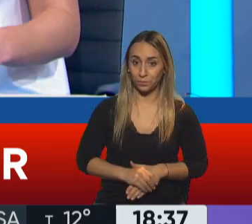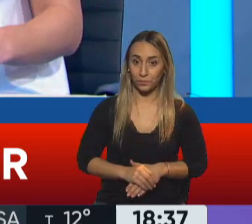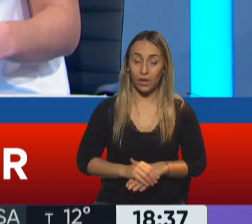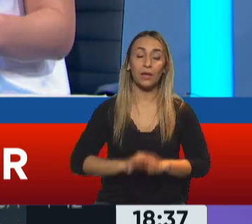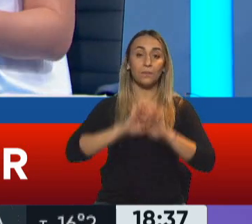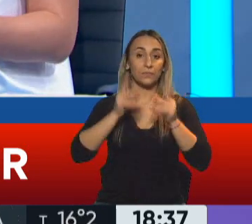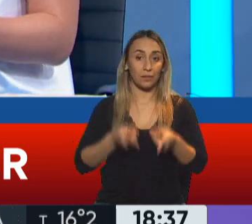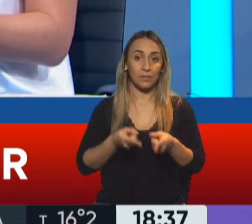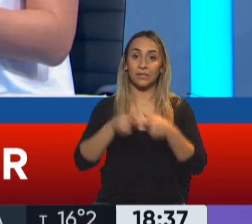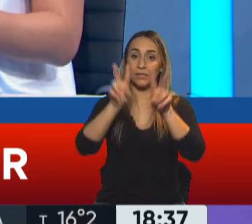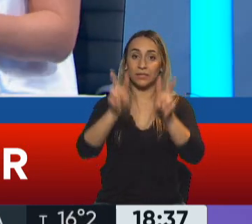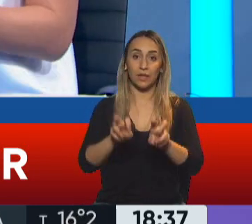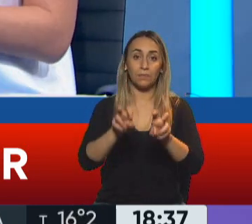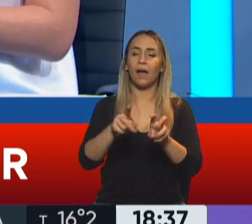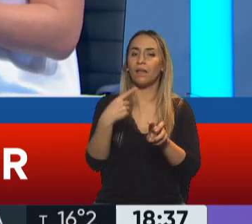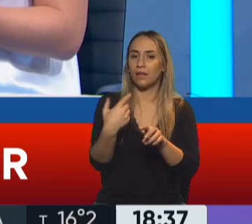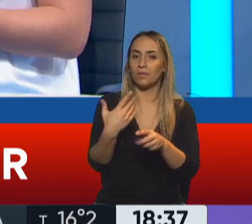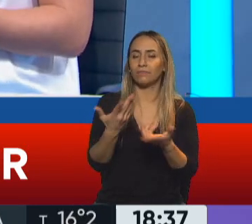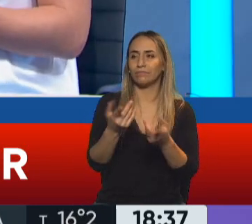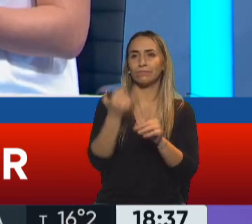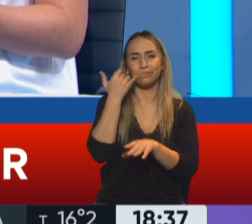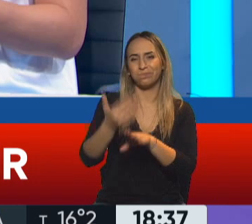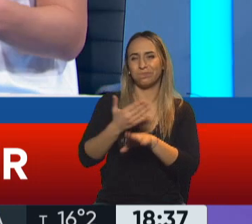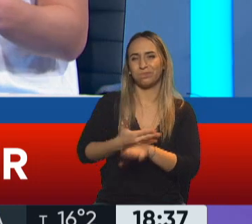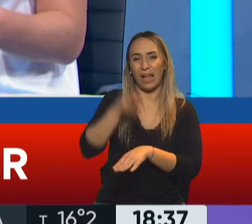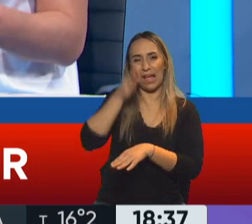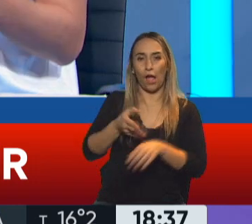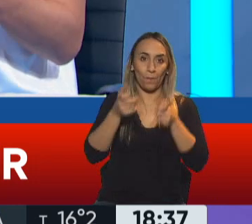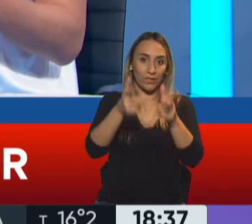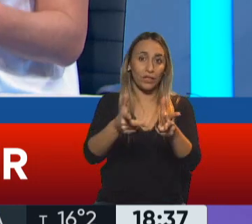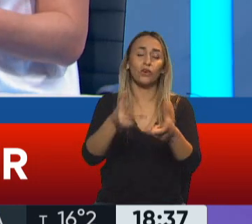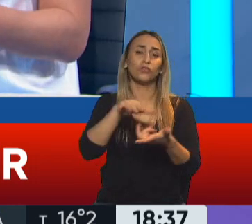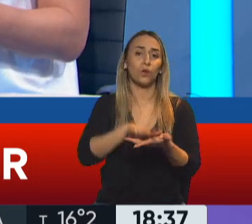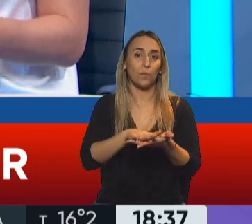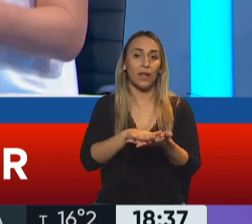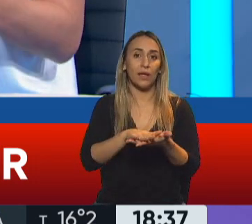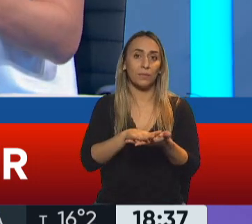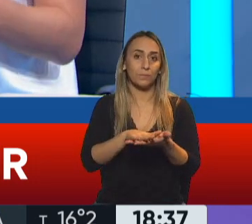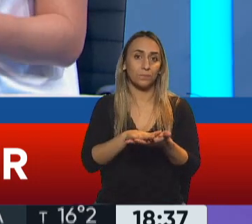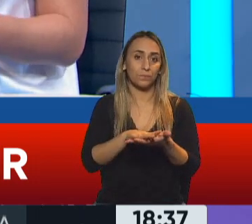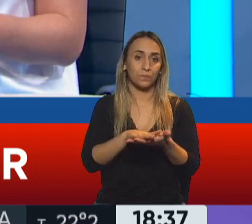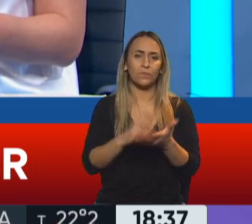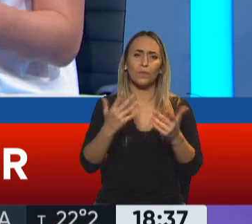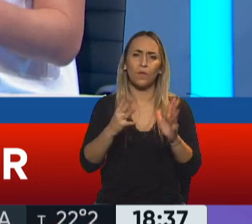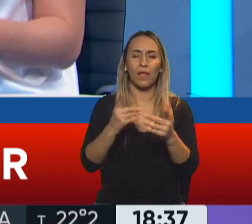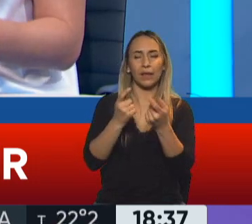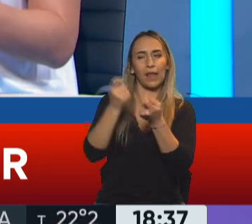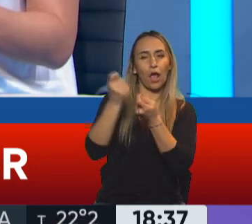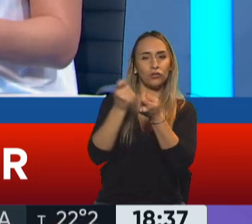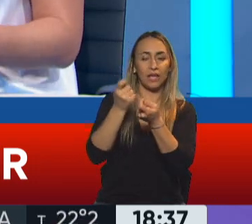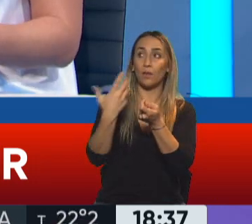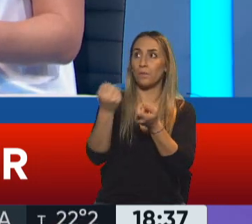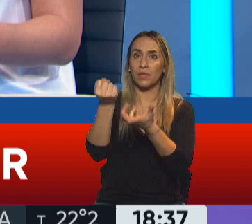y por el otro lado el tema de la capacidad, lo adelantabas vos, Gaby, recién, el tema de la capacidad de negociar, de tener